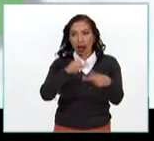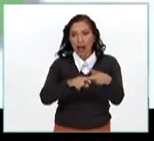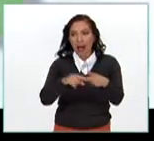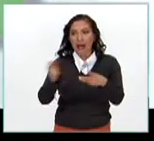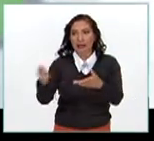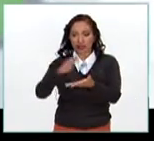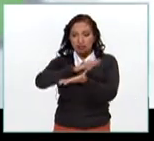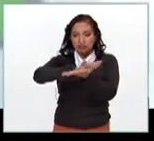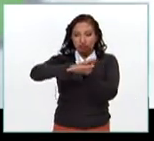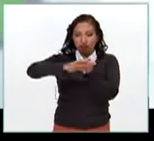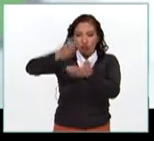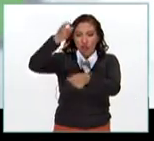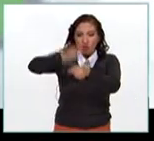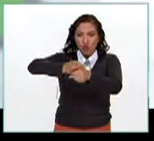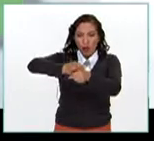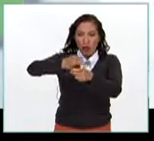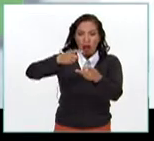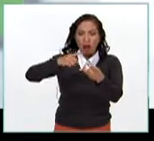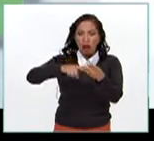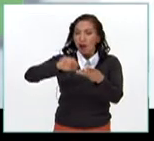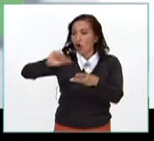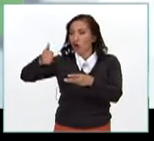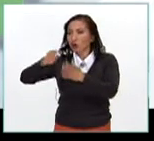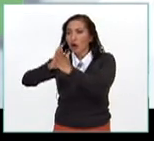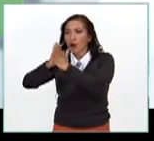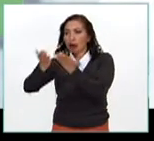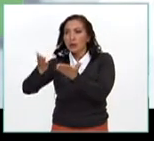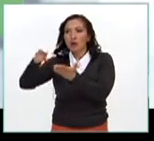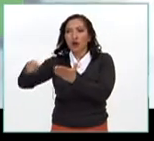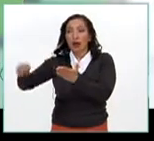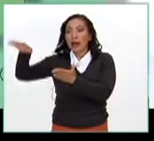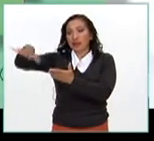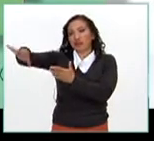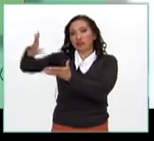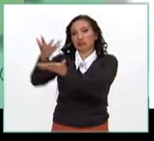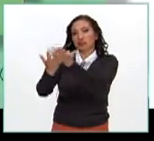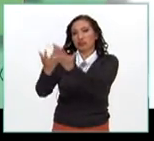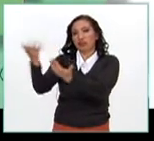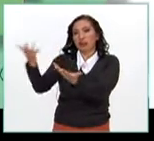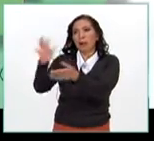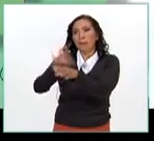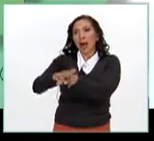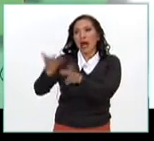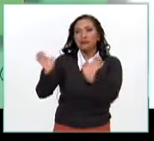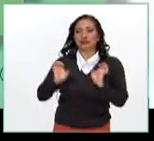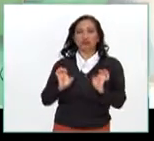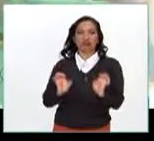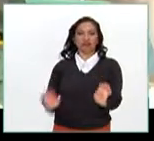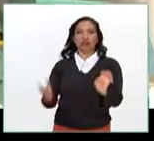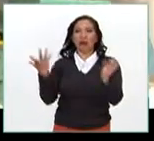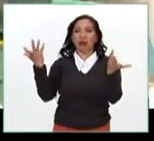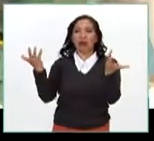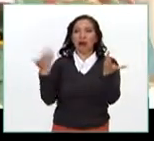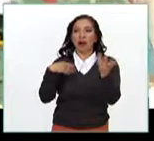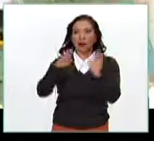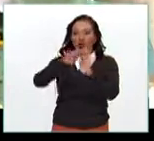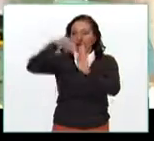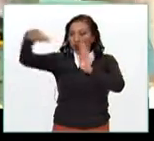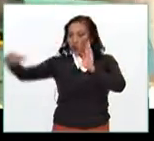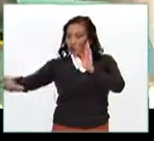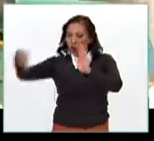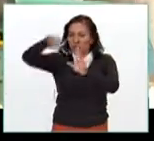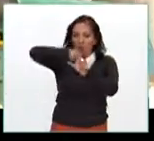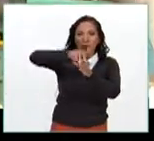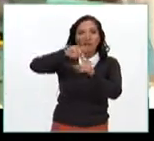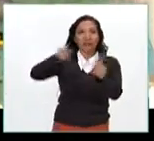es tapada Dura. y este es un libro que ellos hicieron pues más elegante, con camisa. Que además